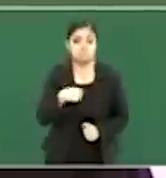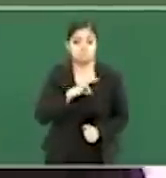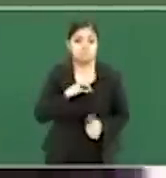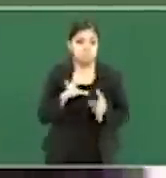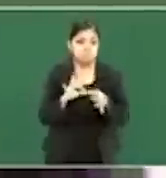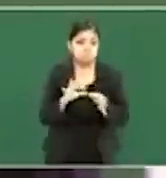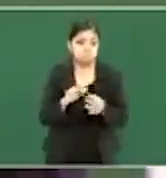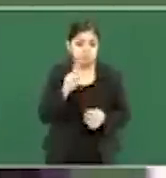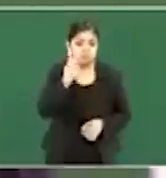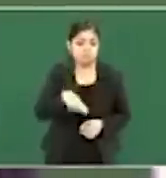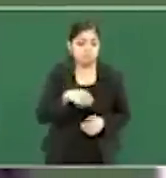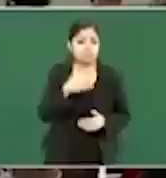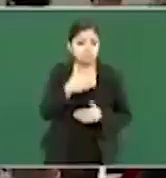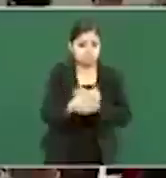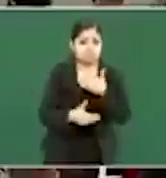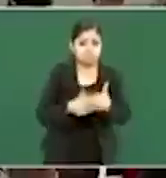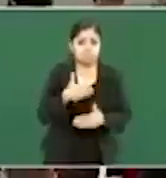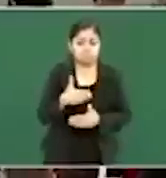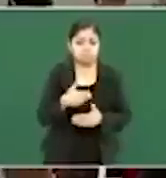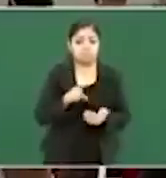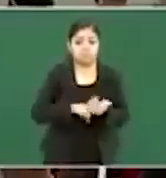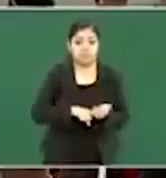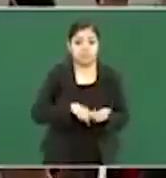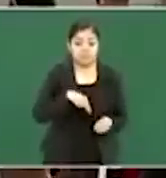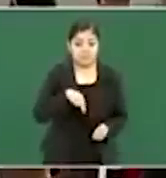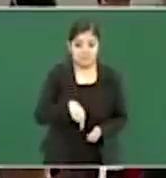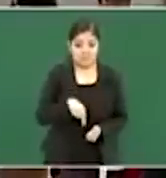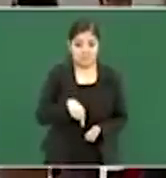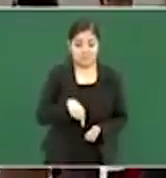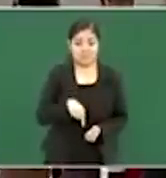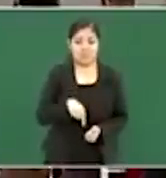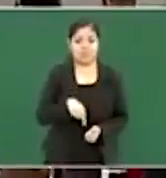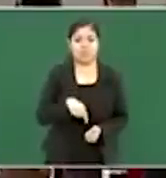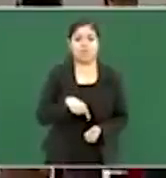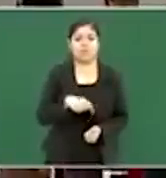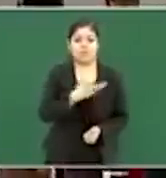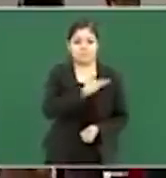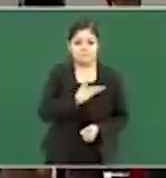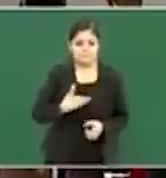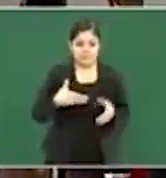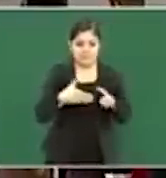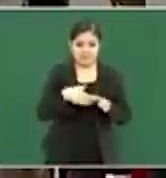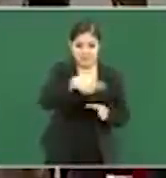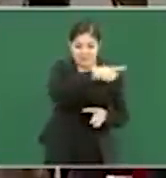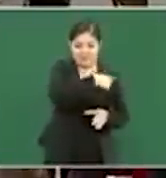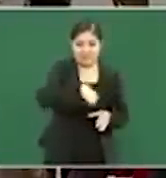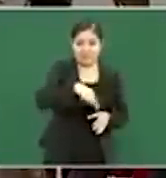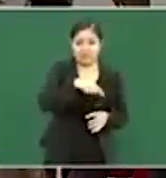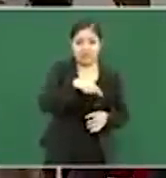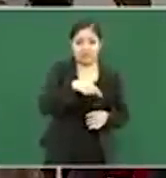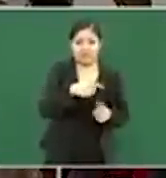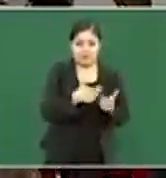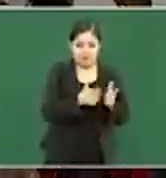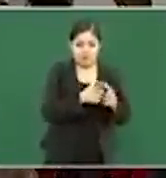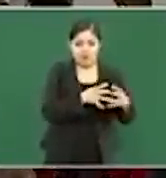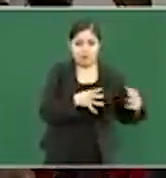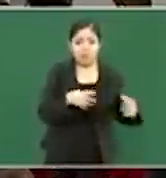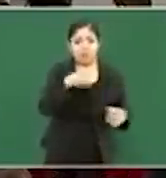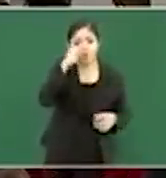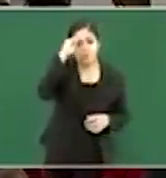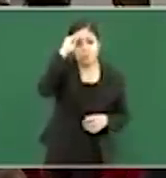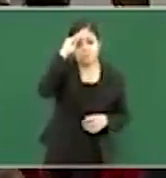el Ejecutivo ya no hay corrupción tolerada de